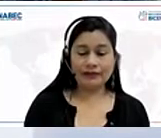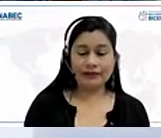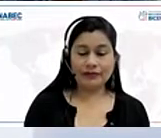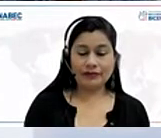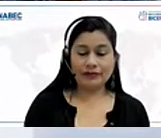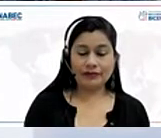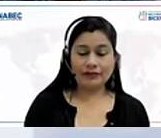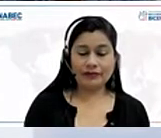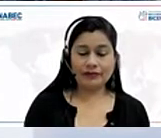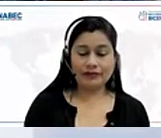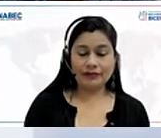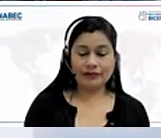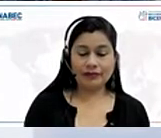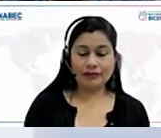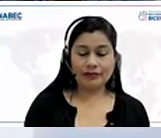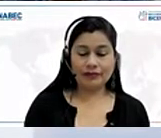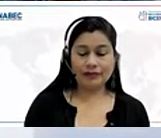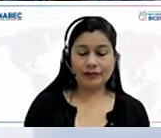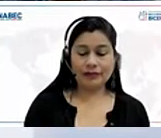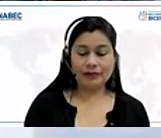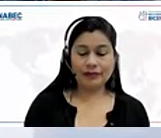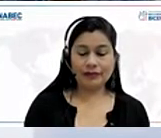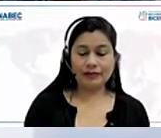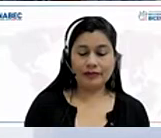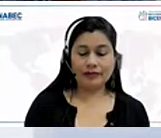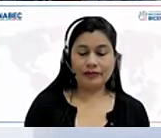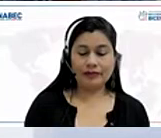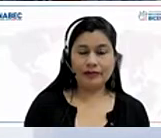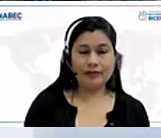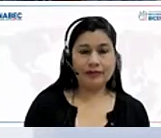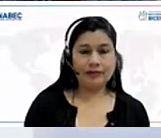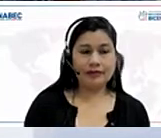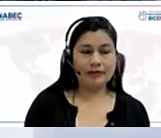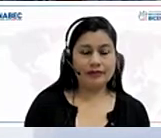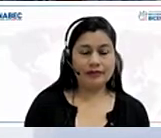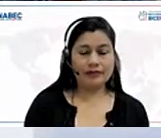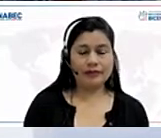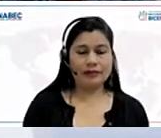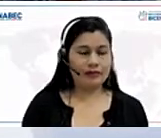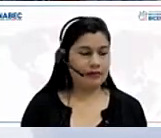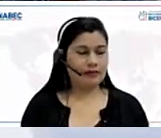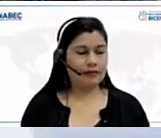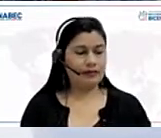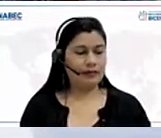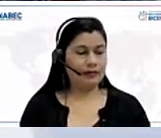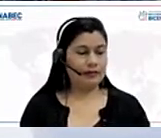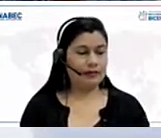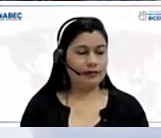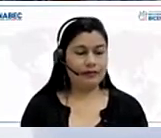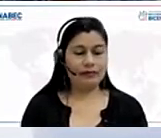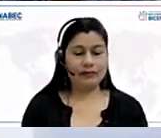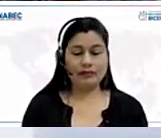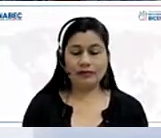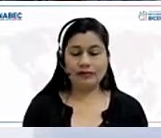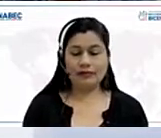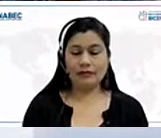Sí. No es, bueno, en el caso de la beca MEX, sí, no hay problema. No es necesario que uno sea licenciado, digamos, para poder